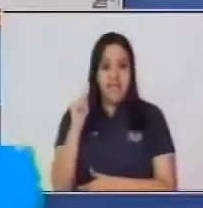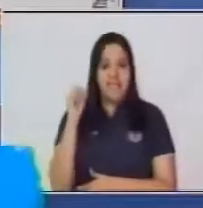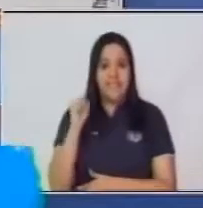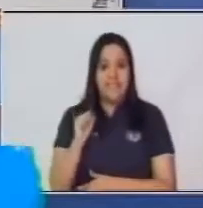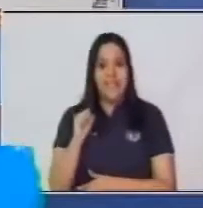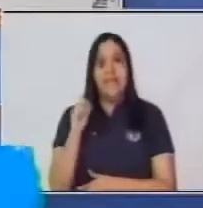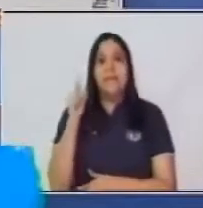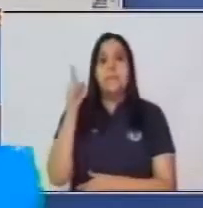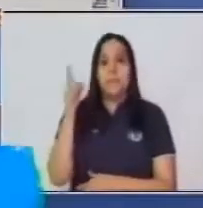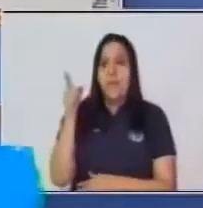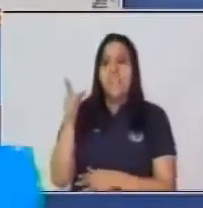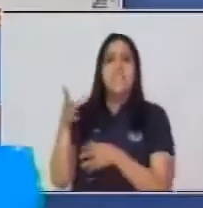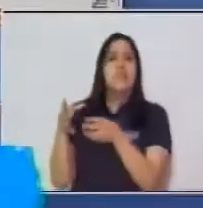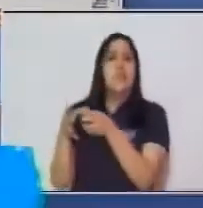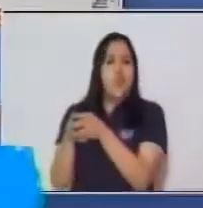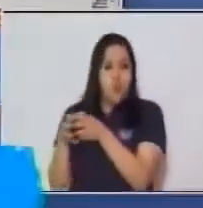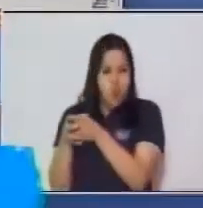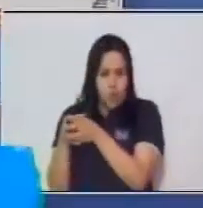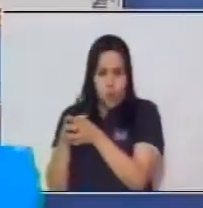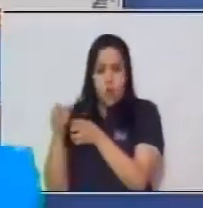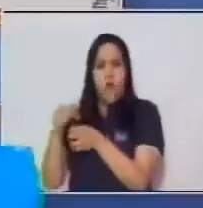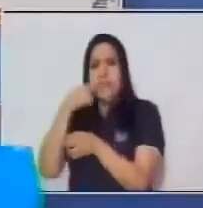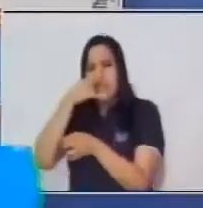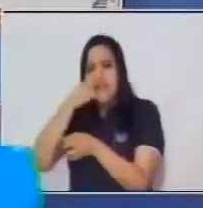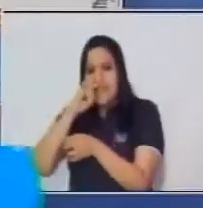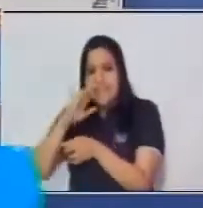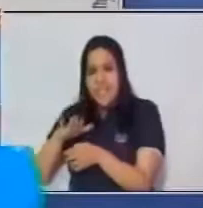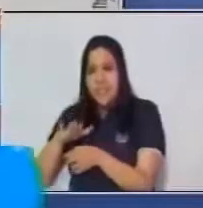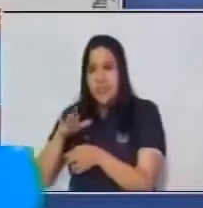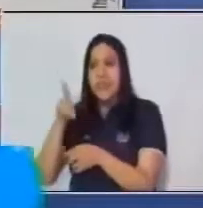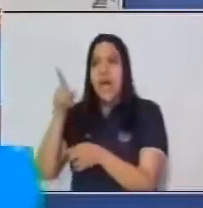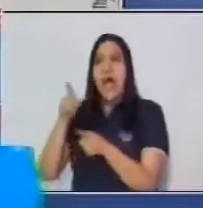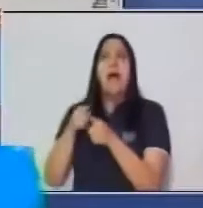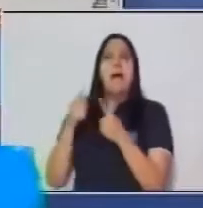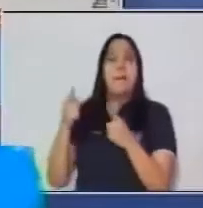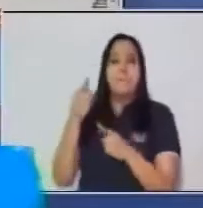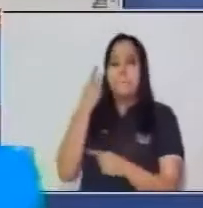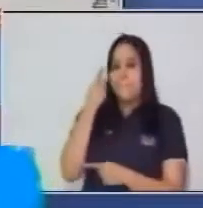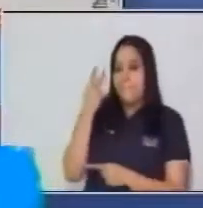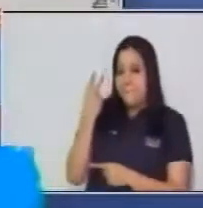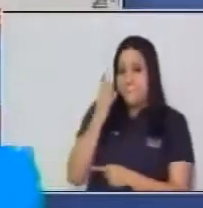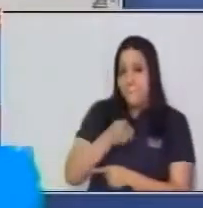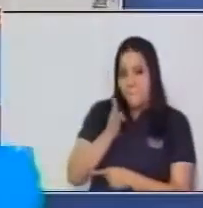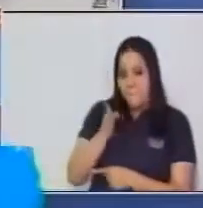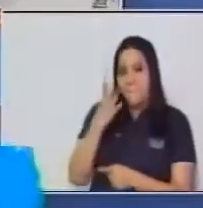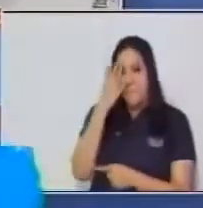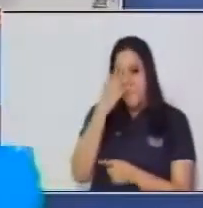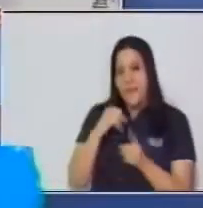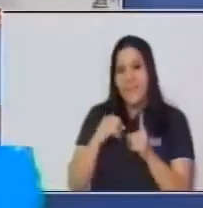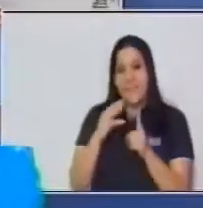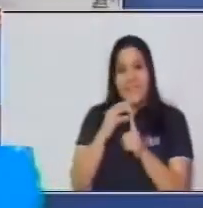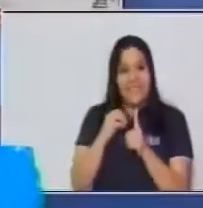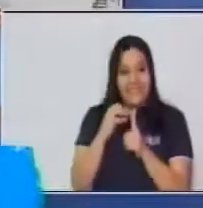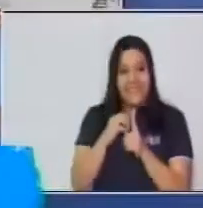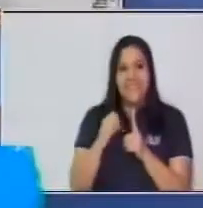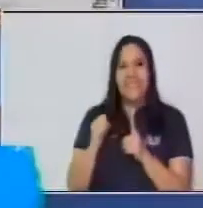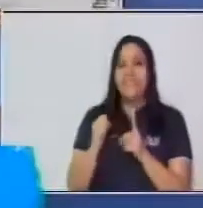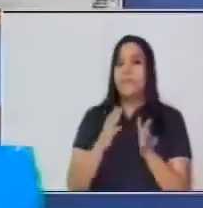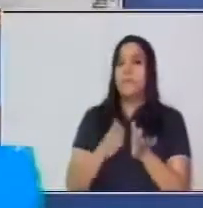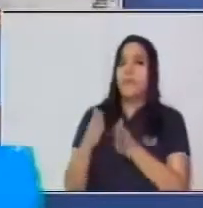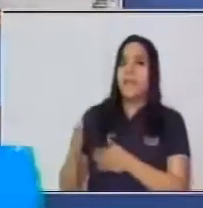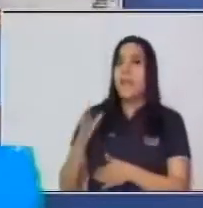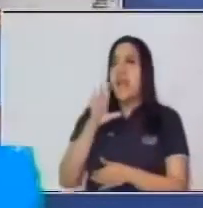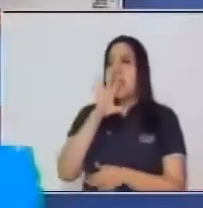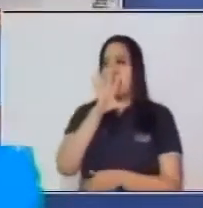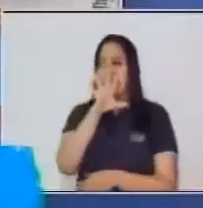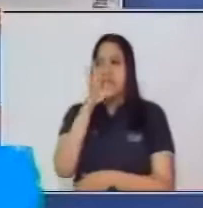pero tiene una forma peculiar de ver el mundo. Y puedes buscar sus tiras cómicas. El 5, tal vez lo has visto en algunas